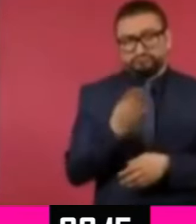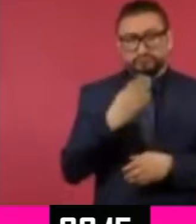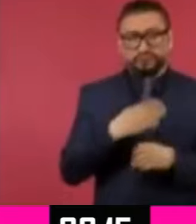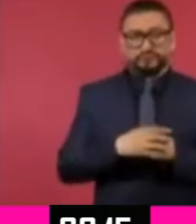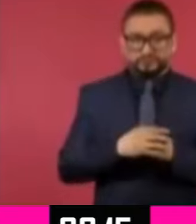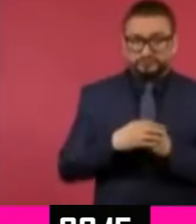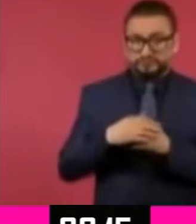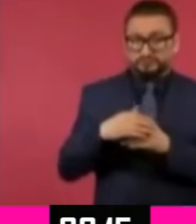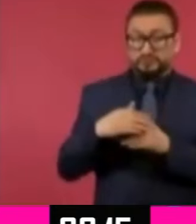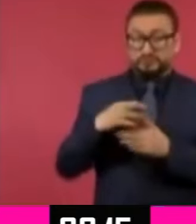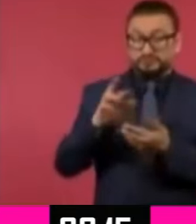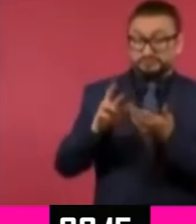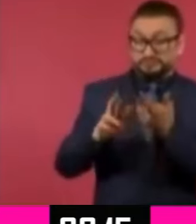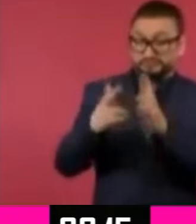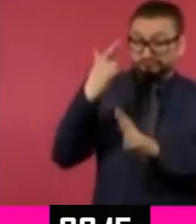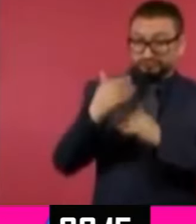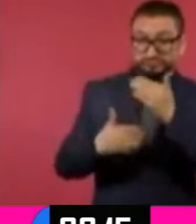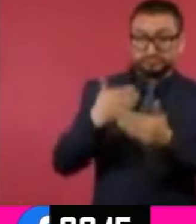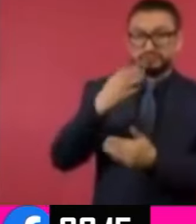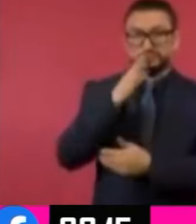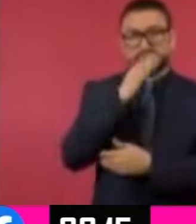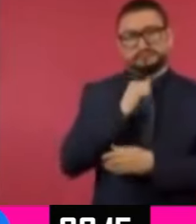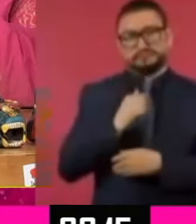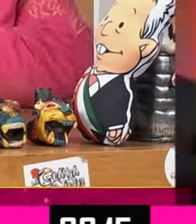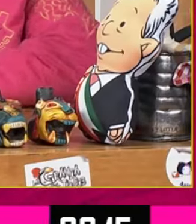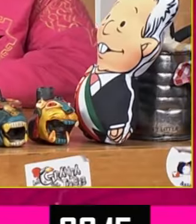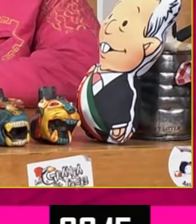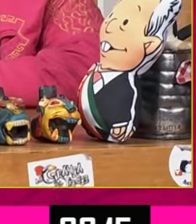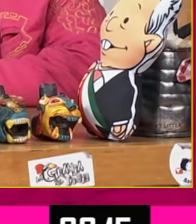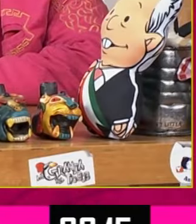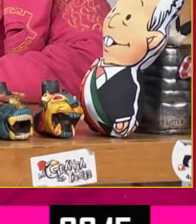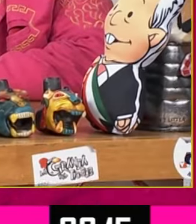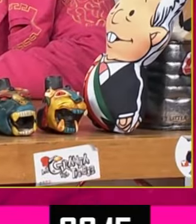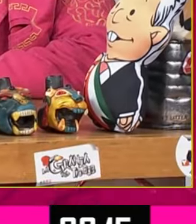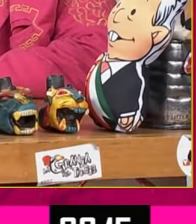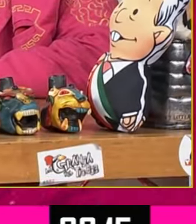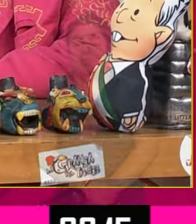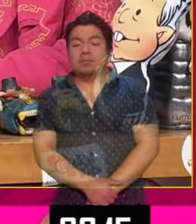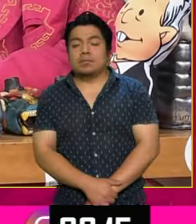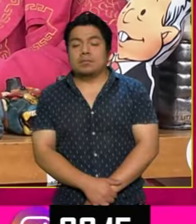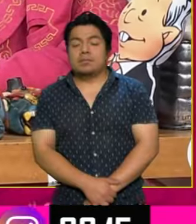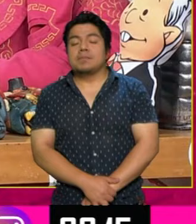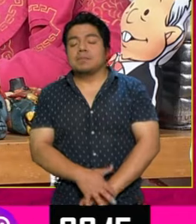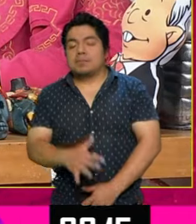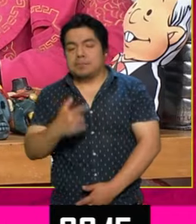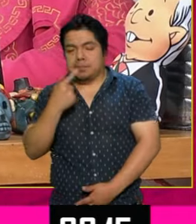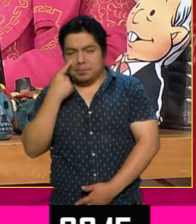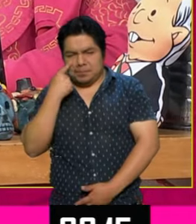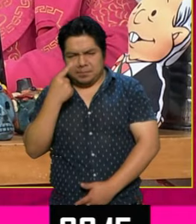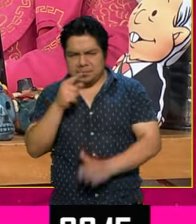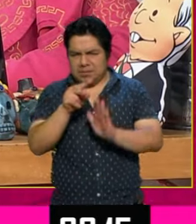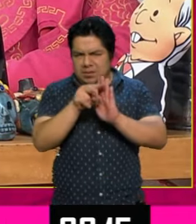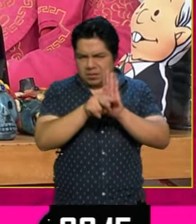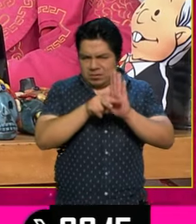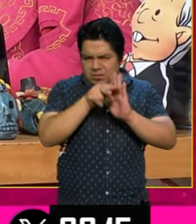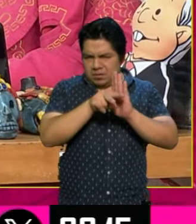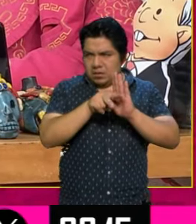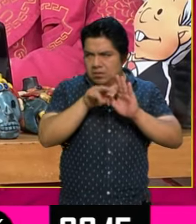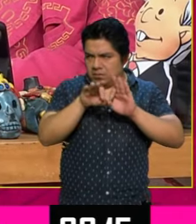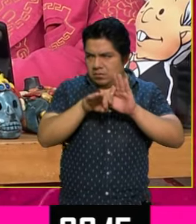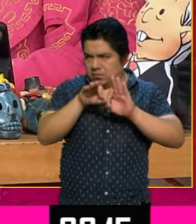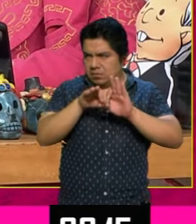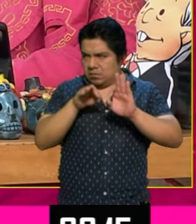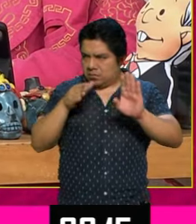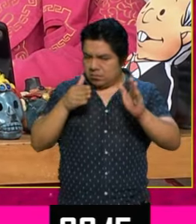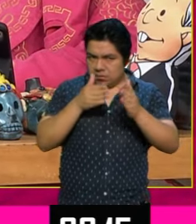no prosperó ese intento de golpe. No, es que es importante. A ver, ¿qué vamos a ver primero? ¿El video del intentona o vamos,